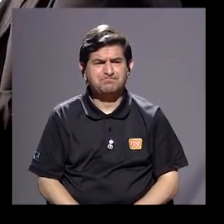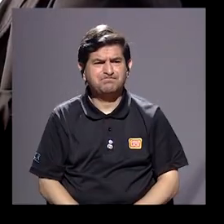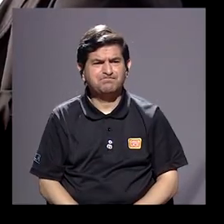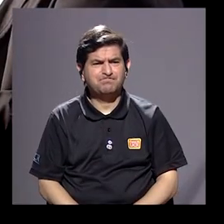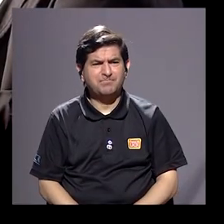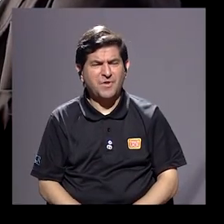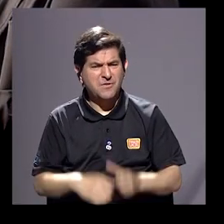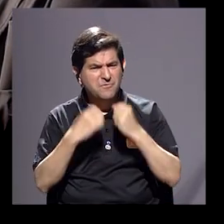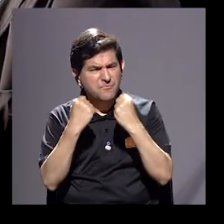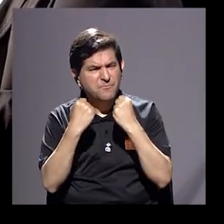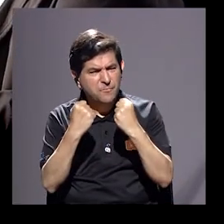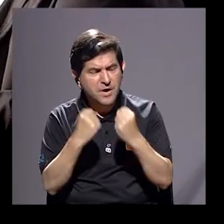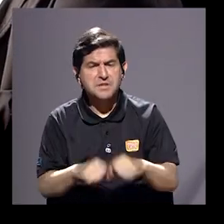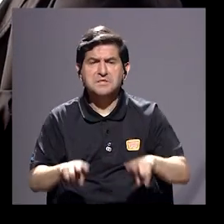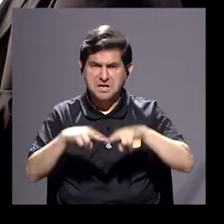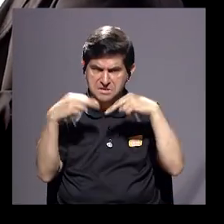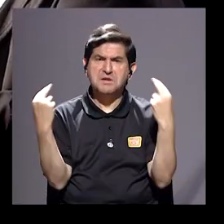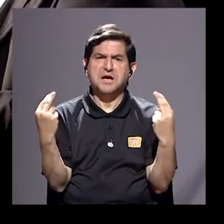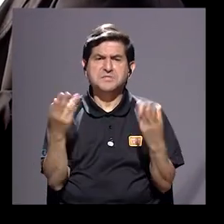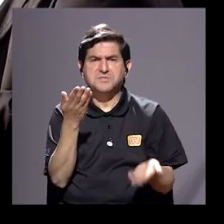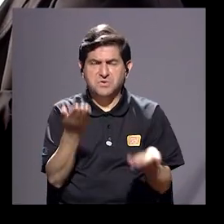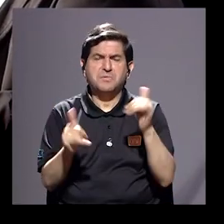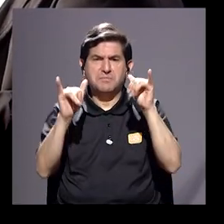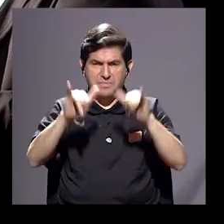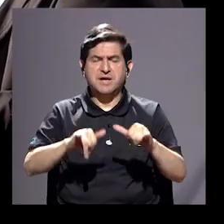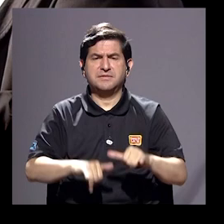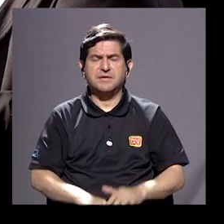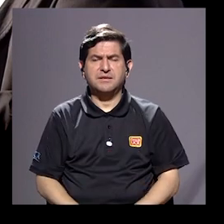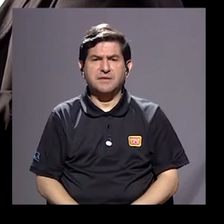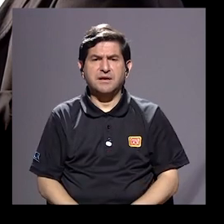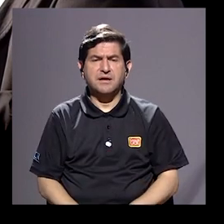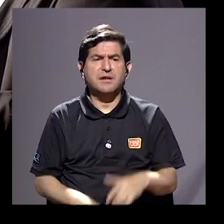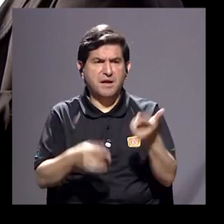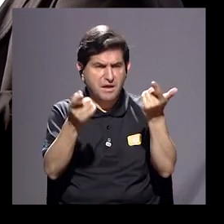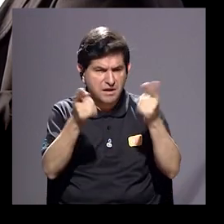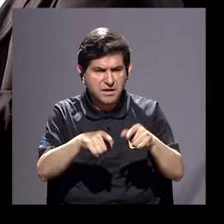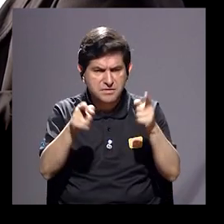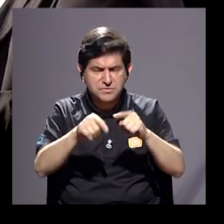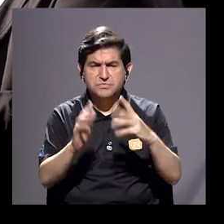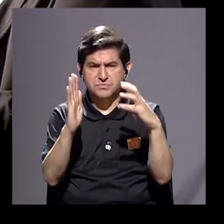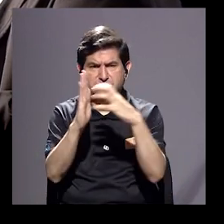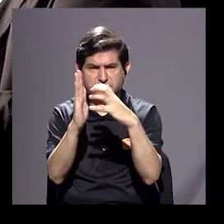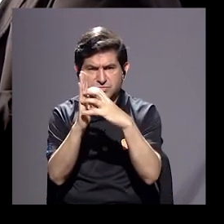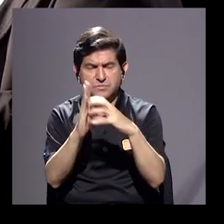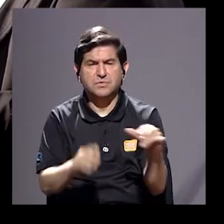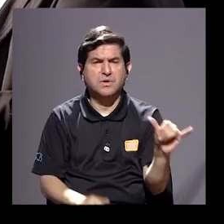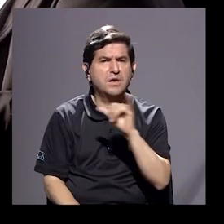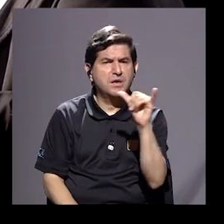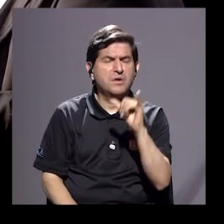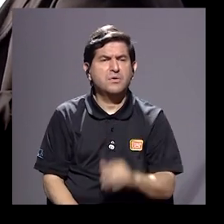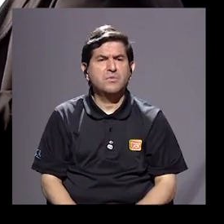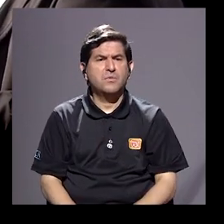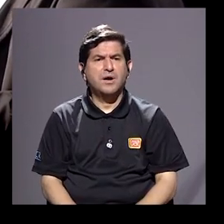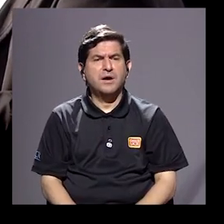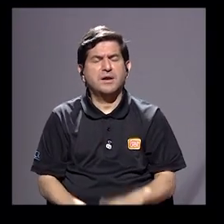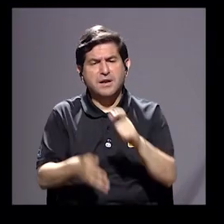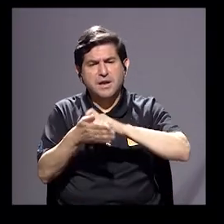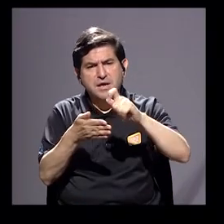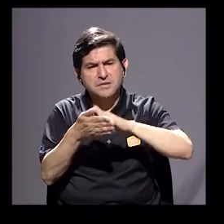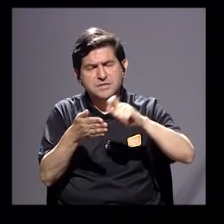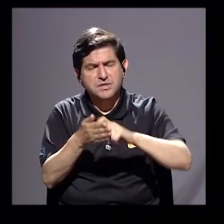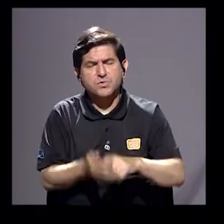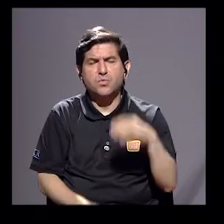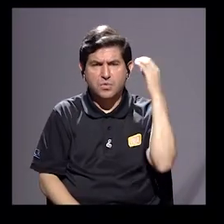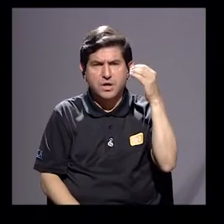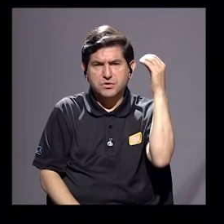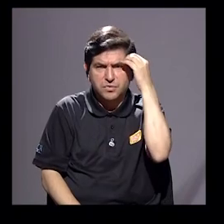editoriales fuertes bueno la nación mantiene todavía un marcaje importante con sus editoriales y también vemos este articulista de opinión tiene la misma